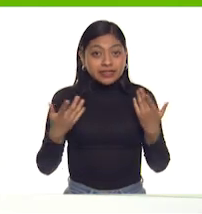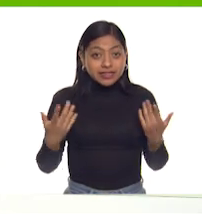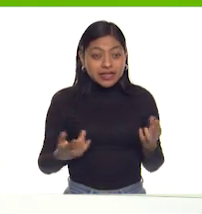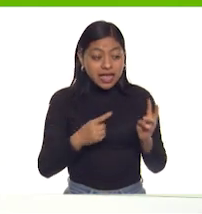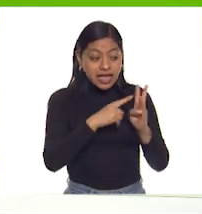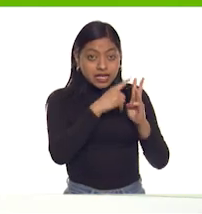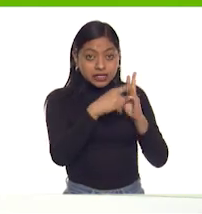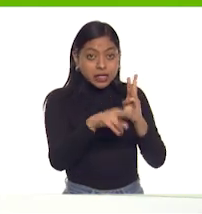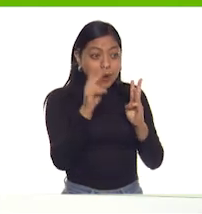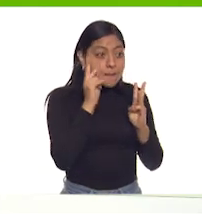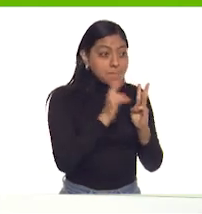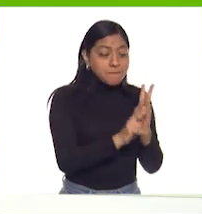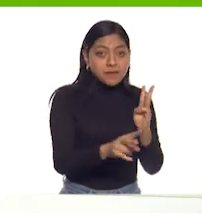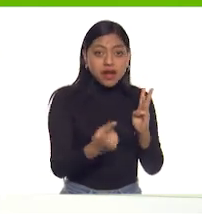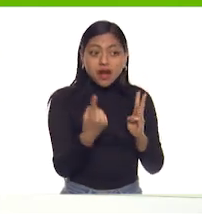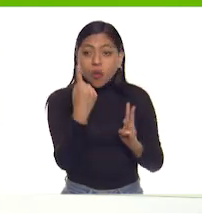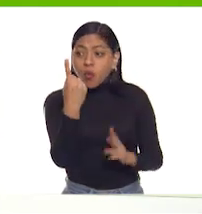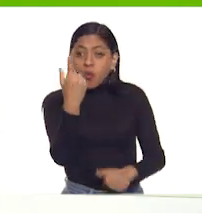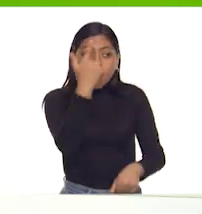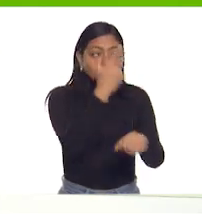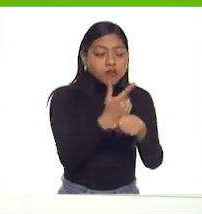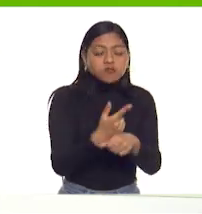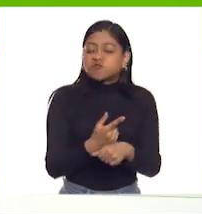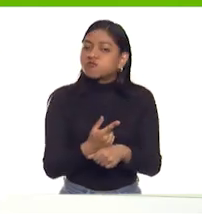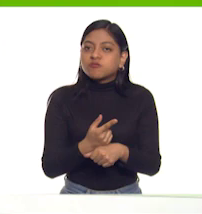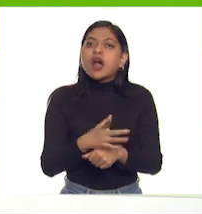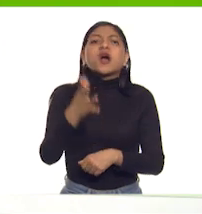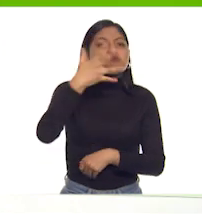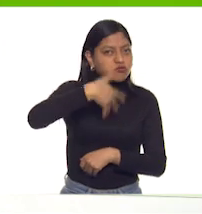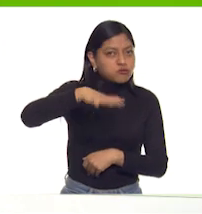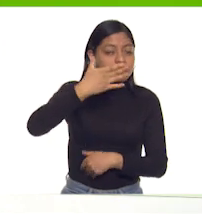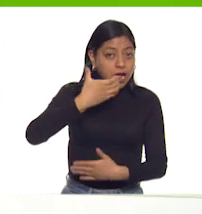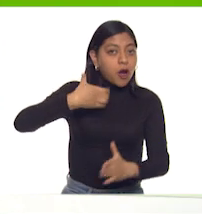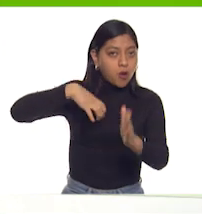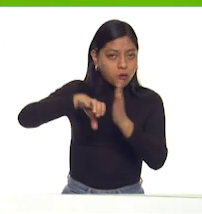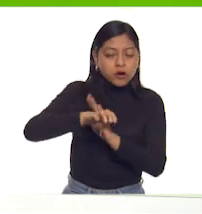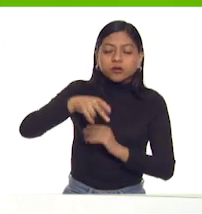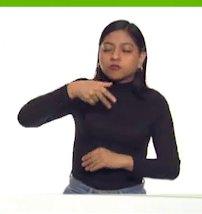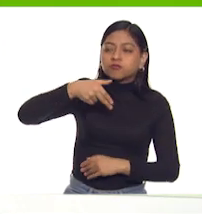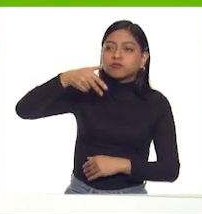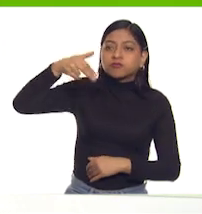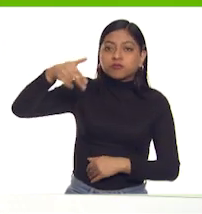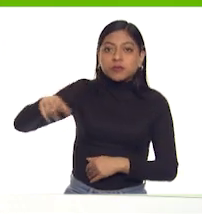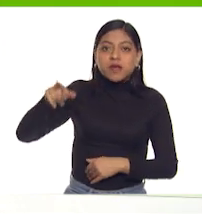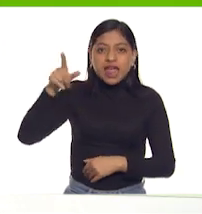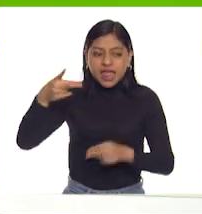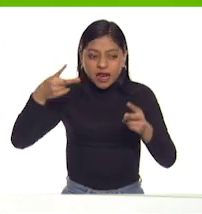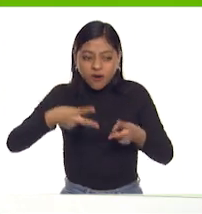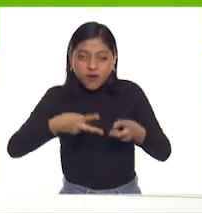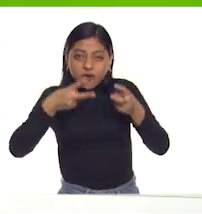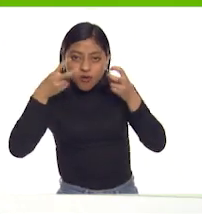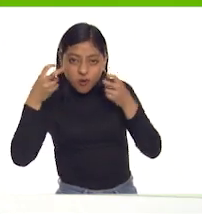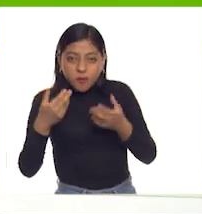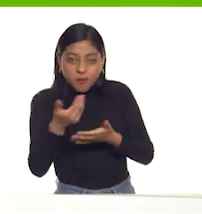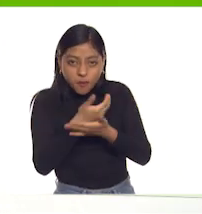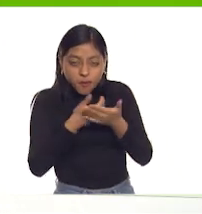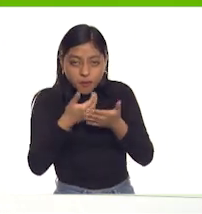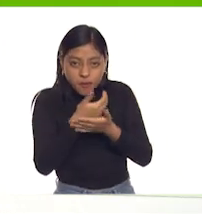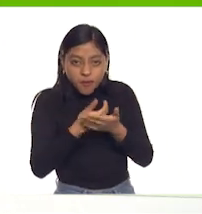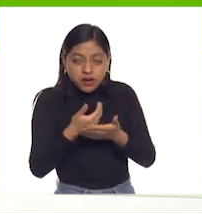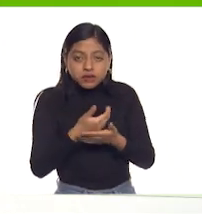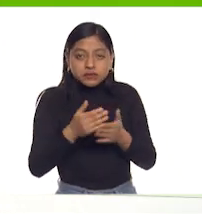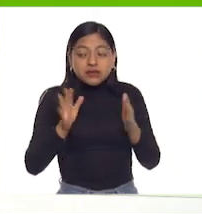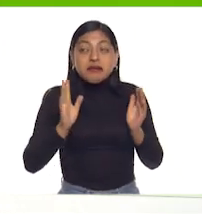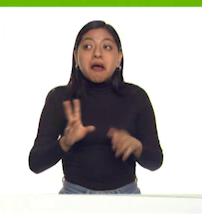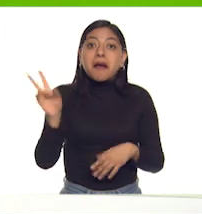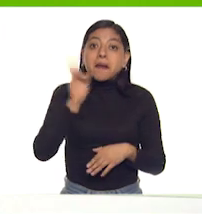que allí no había nadie, subieron a la habitación para ver si el ladrón de su comida se encontraba todavía